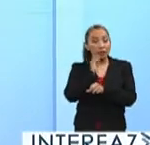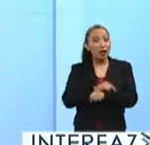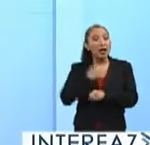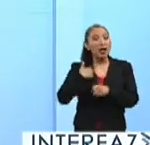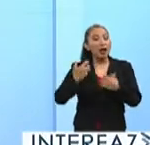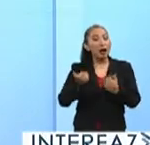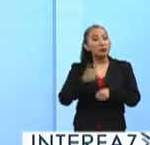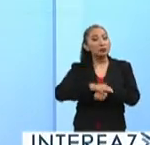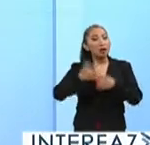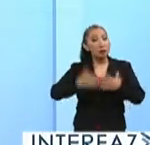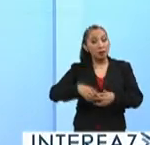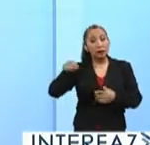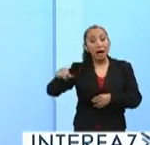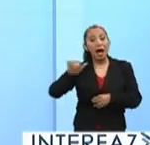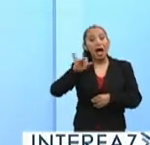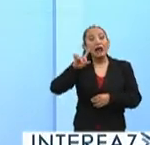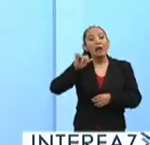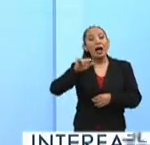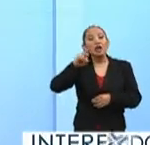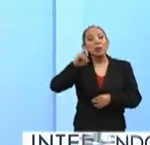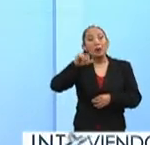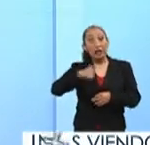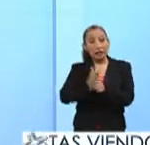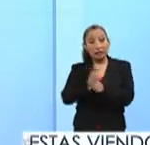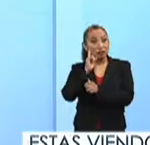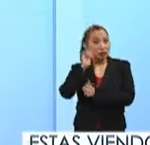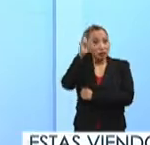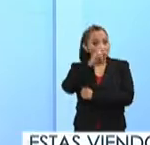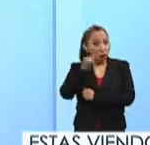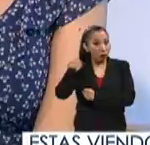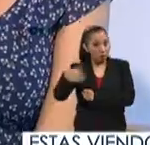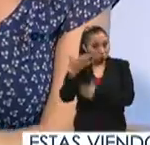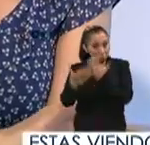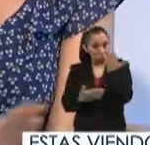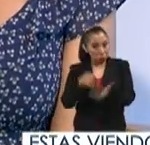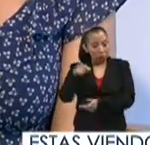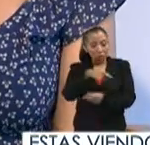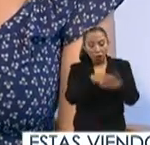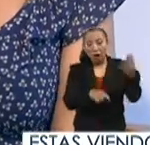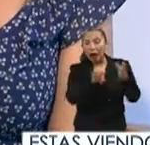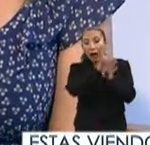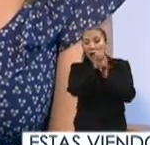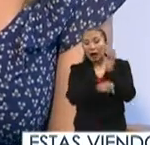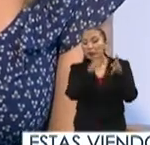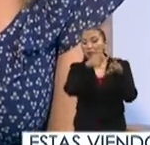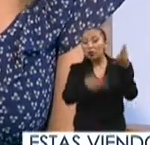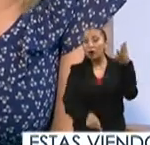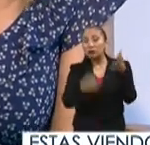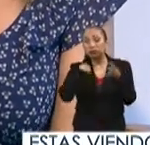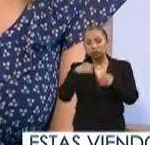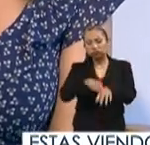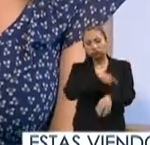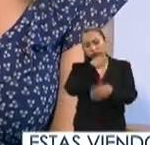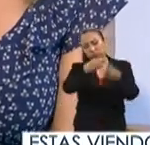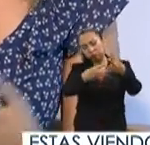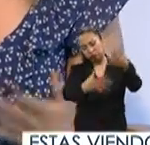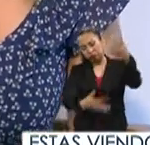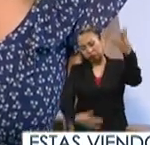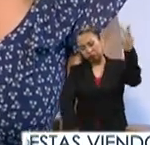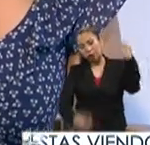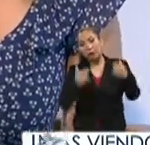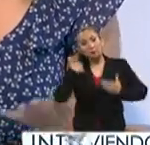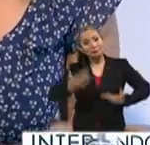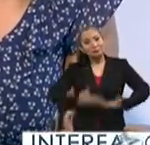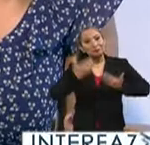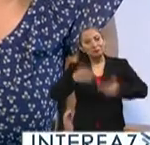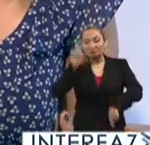de Empresas. Aida Román, licenciada en Psicología. Estos son solo ejemplos dentro de un largo etcétera que nos